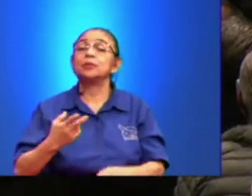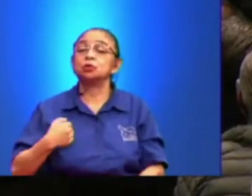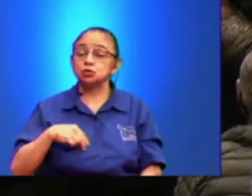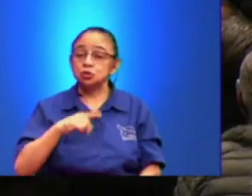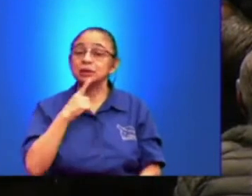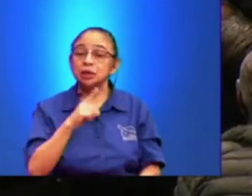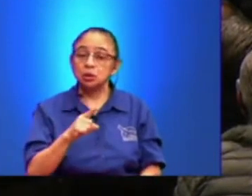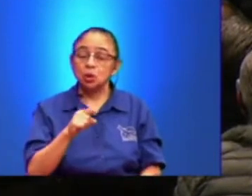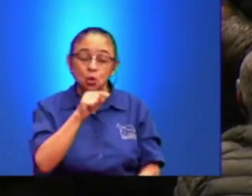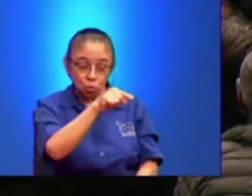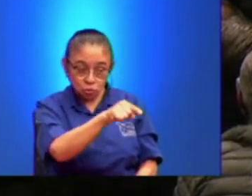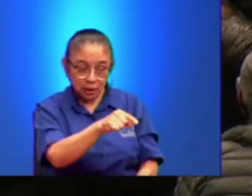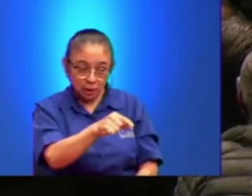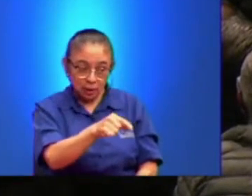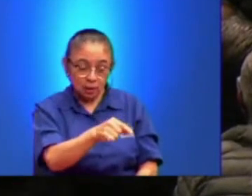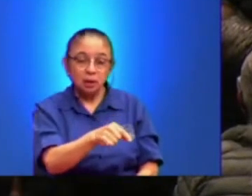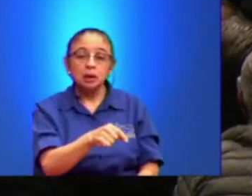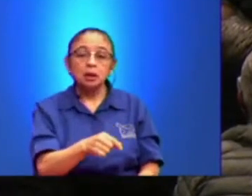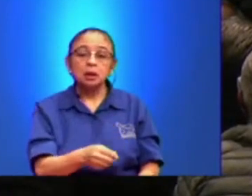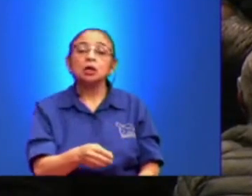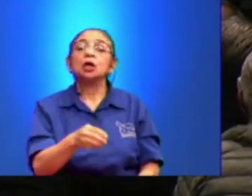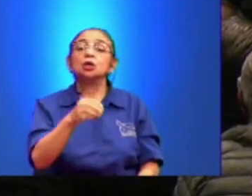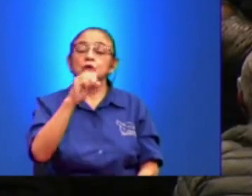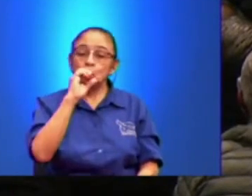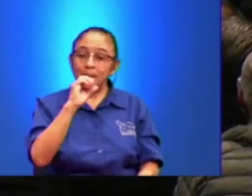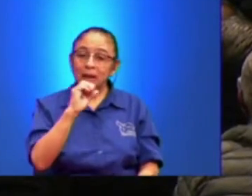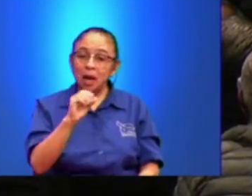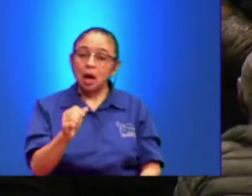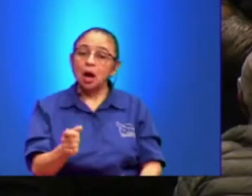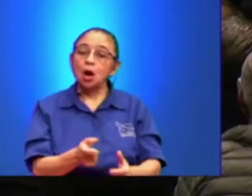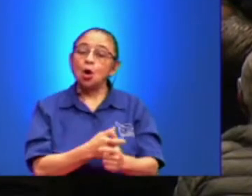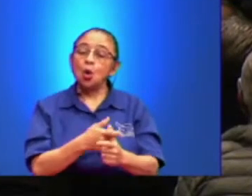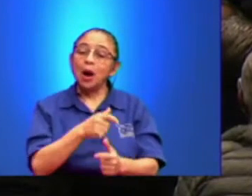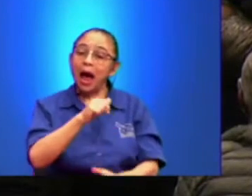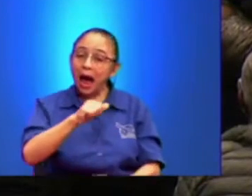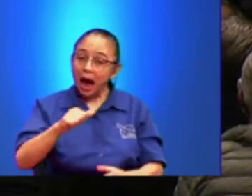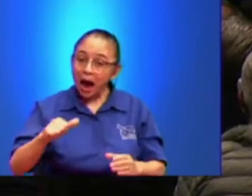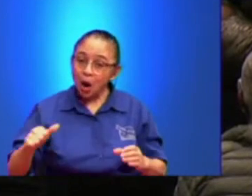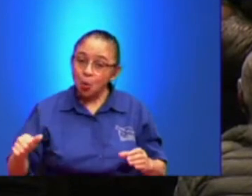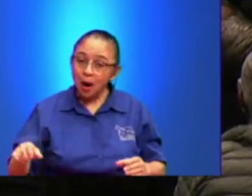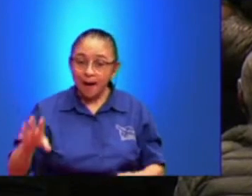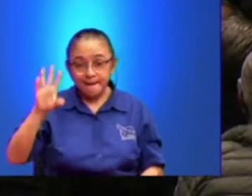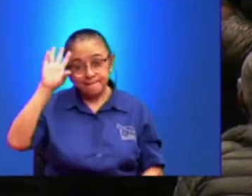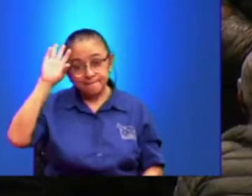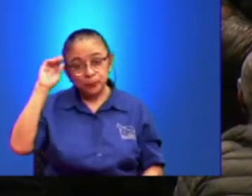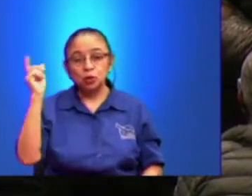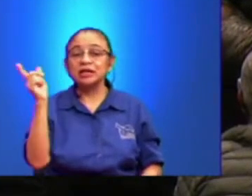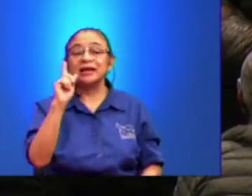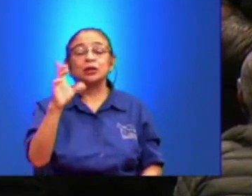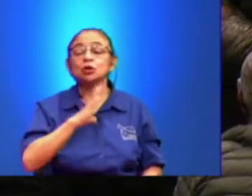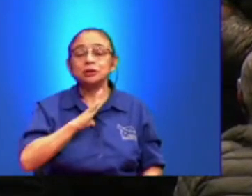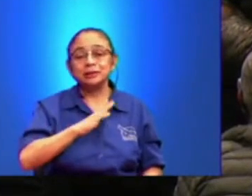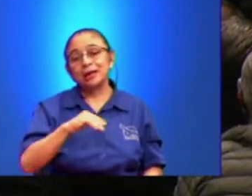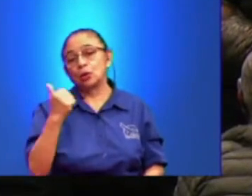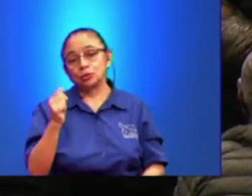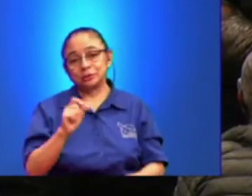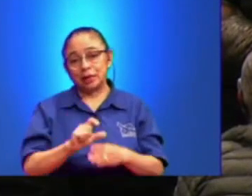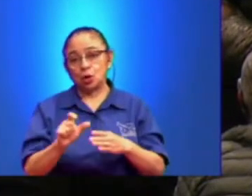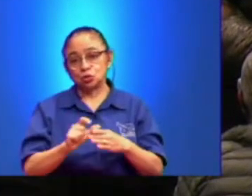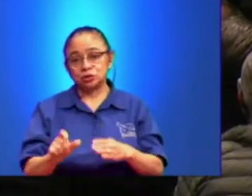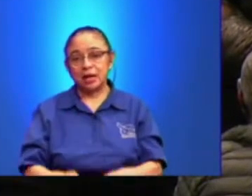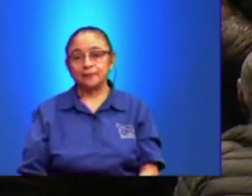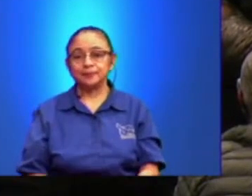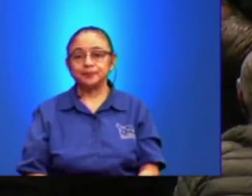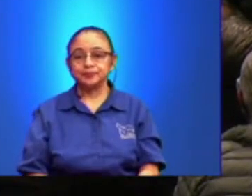tome la santa cena con agua porque no tenía otra cosa no tenía el jugo de nada a duras penas